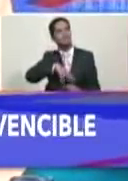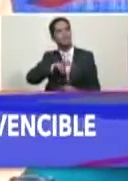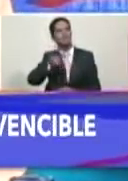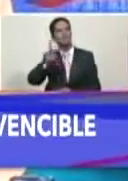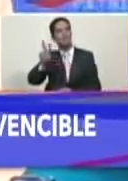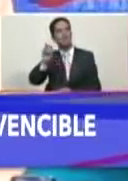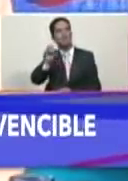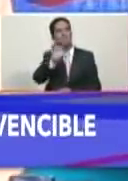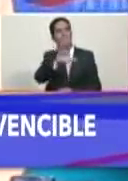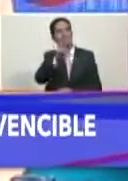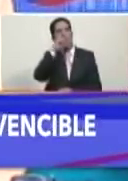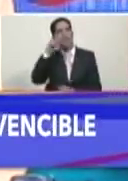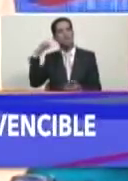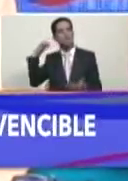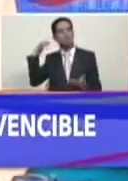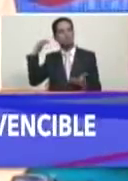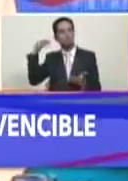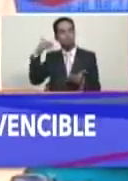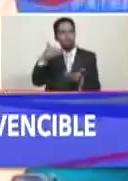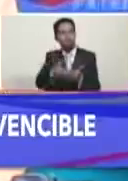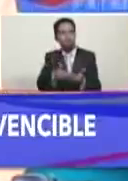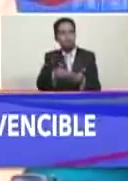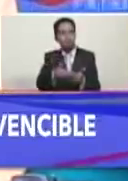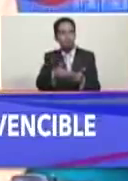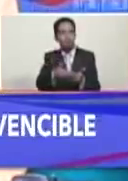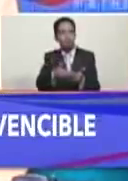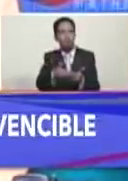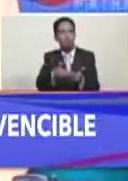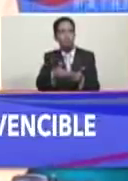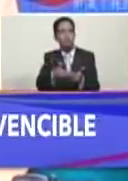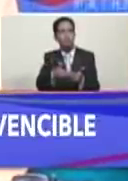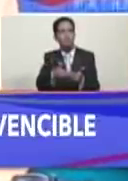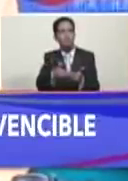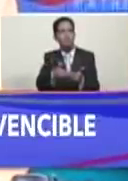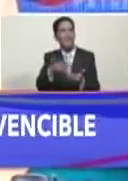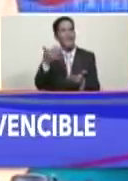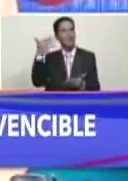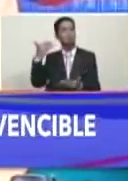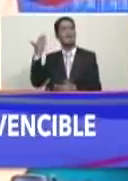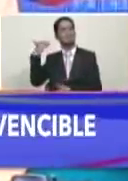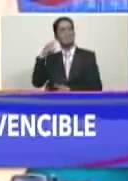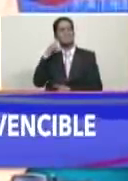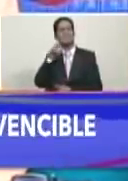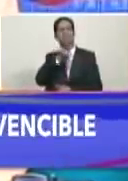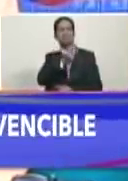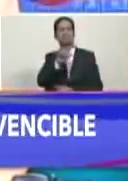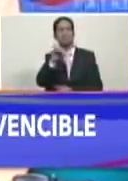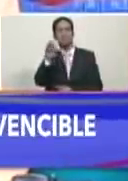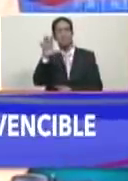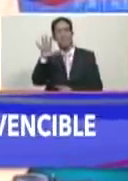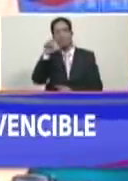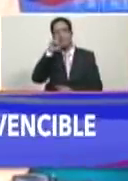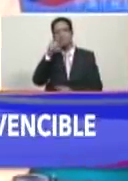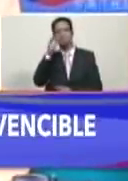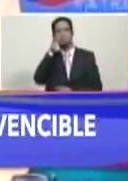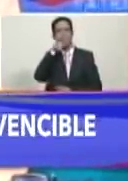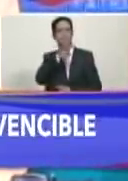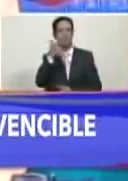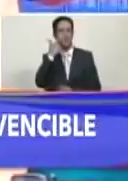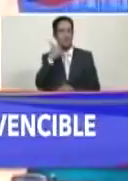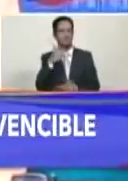205 años después de que la juventud se fue a pie a